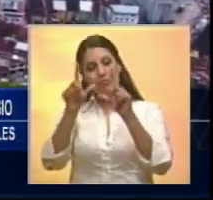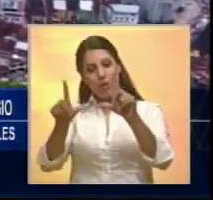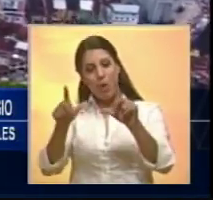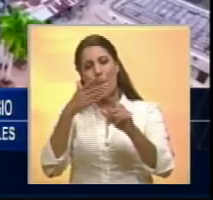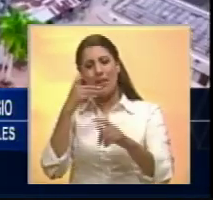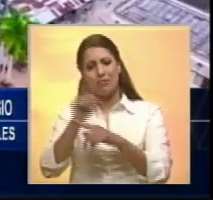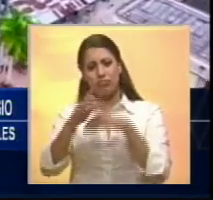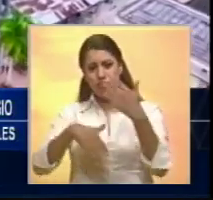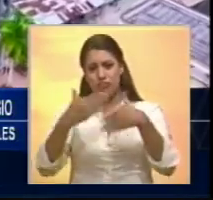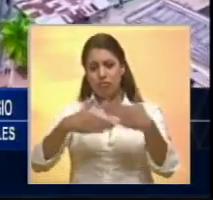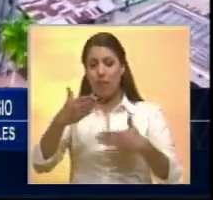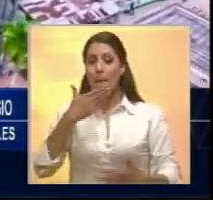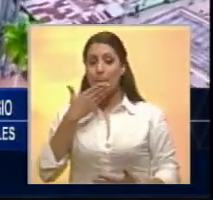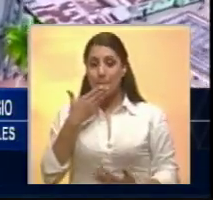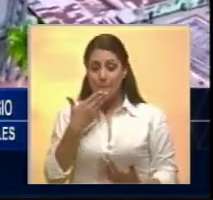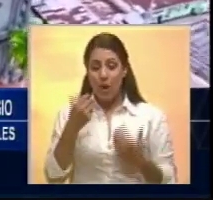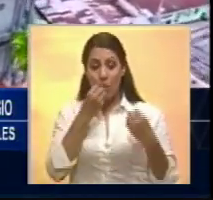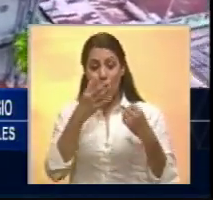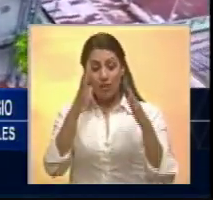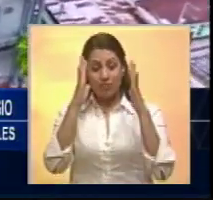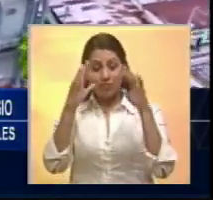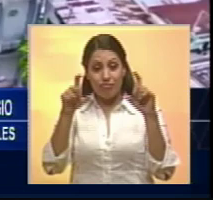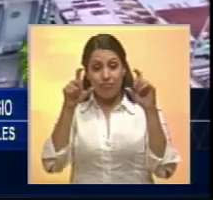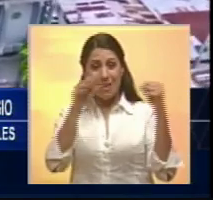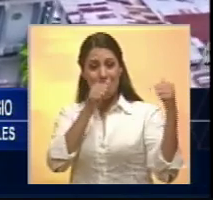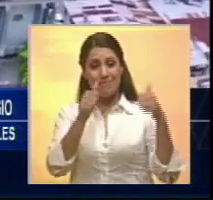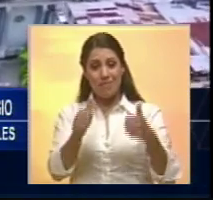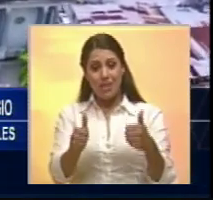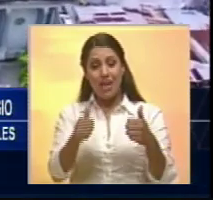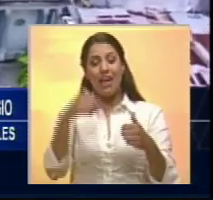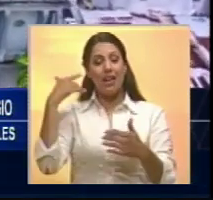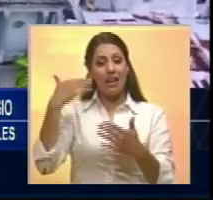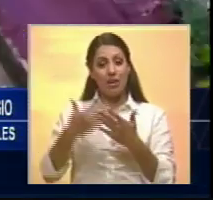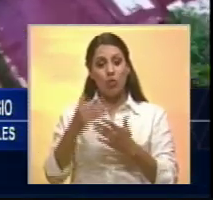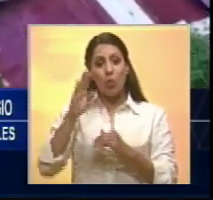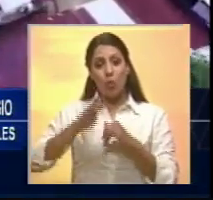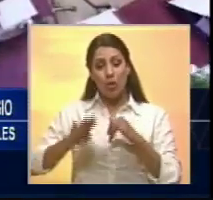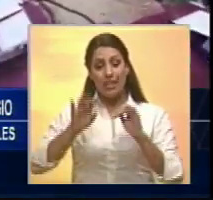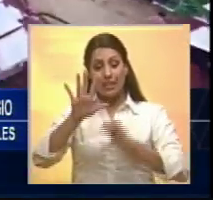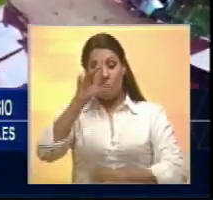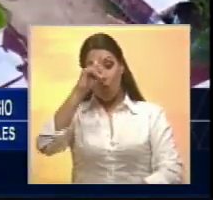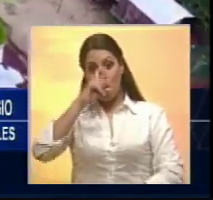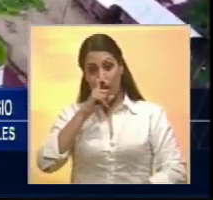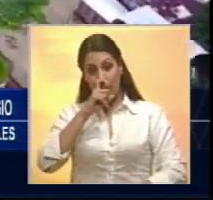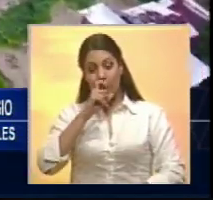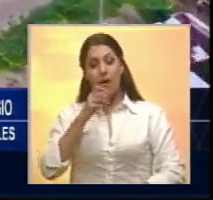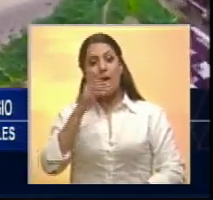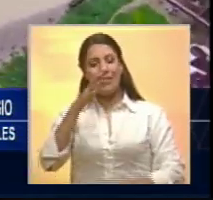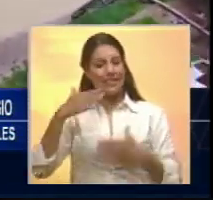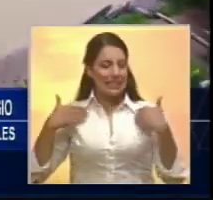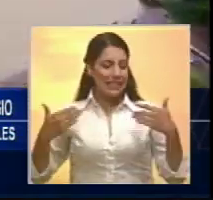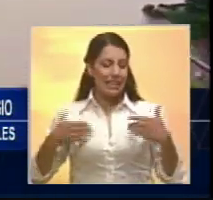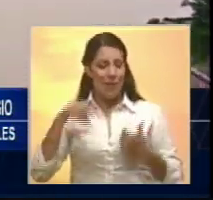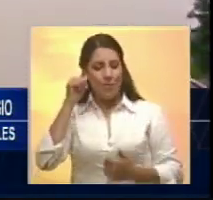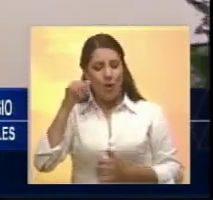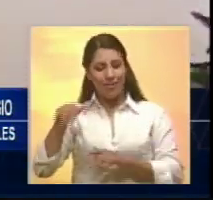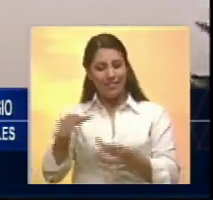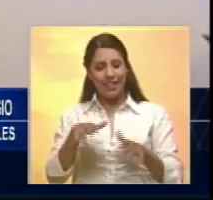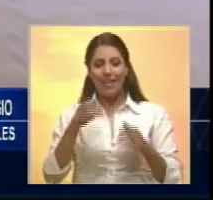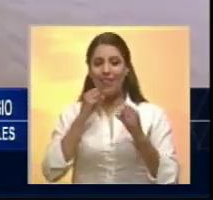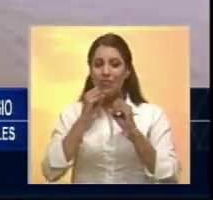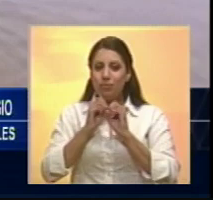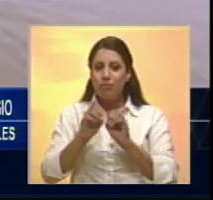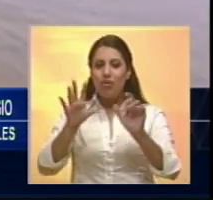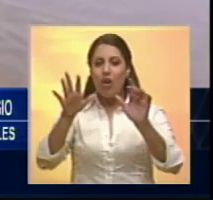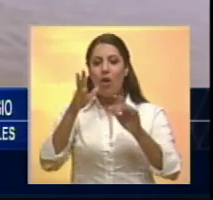su velocidad de mejoramiento de la calidad académica que ha tenido durante los últimos 5 años. Con mucha felicidad, Shakira compartió la